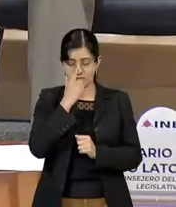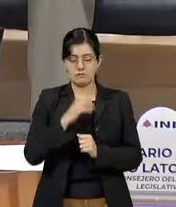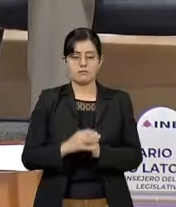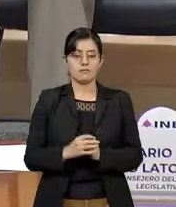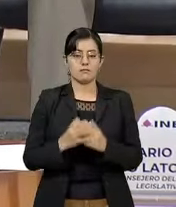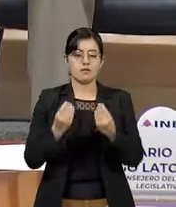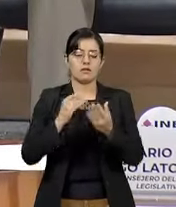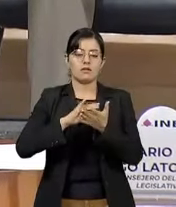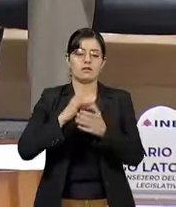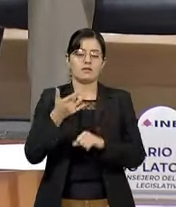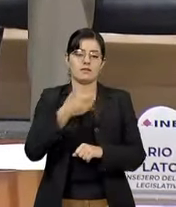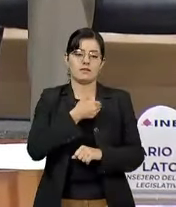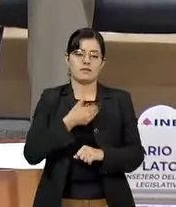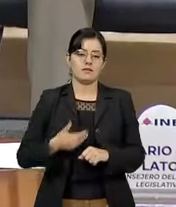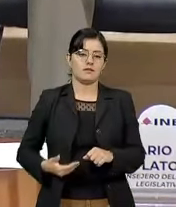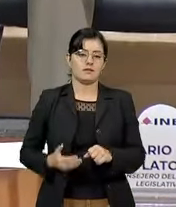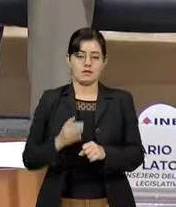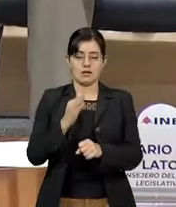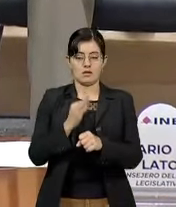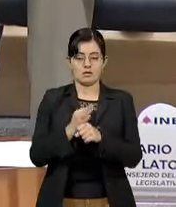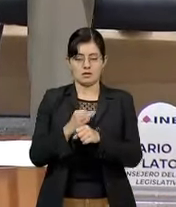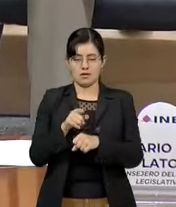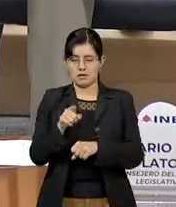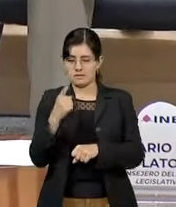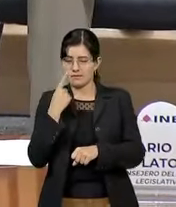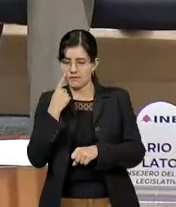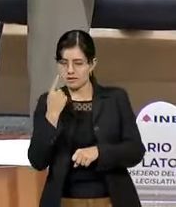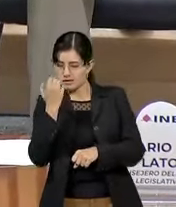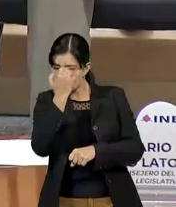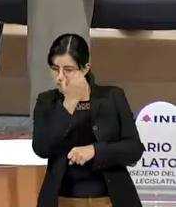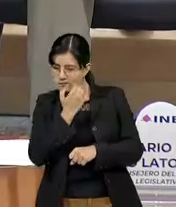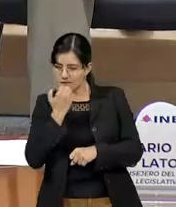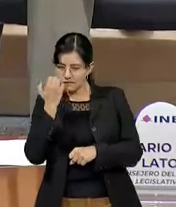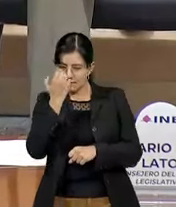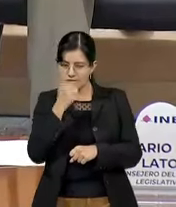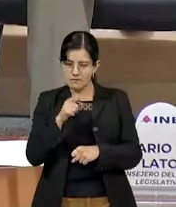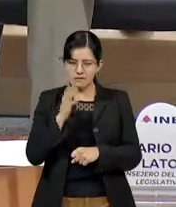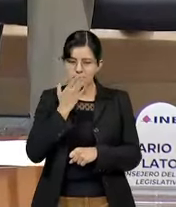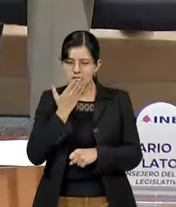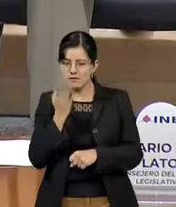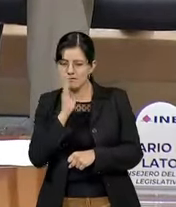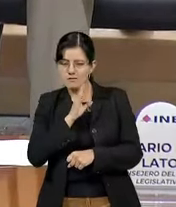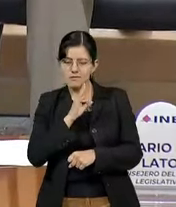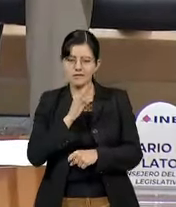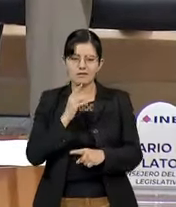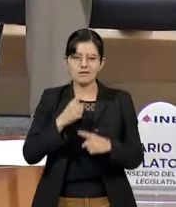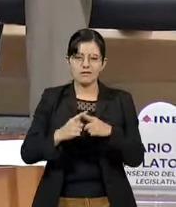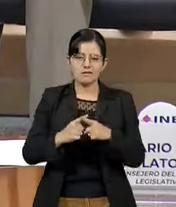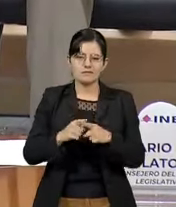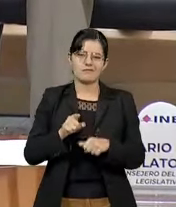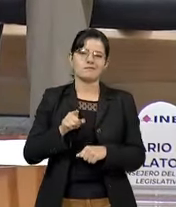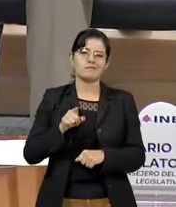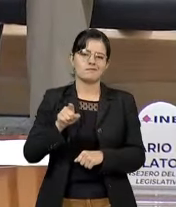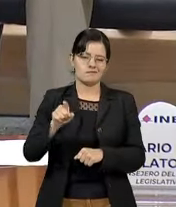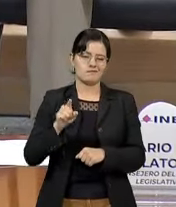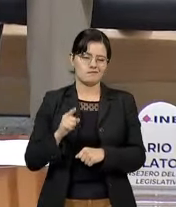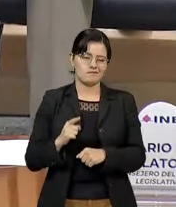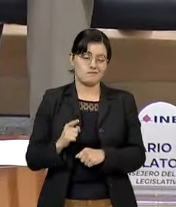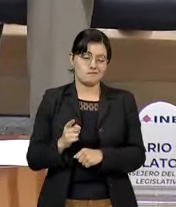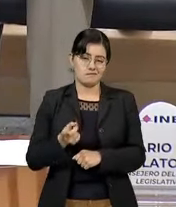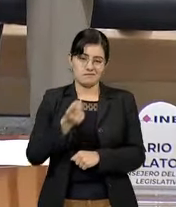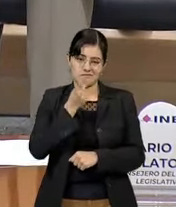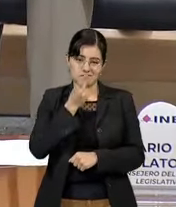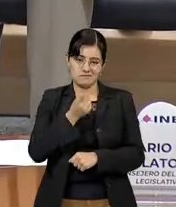nivel lo tiene el señor lo ha demostrado con cual alg gravilla de palabras se